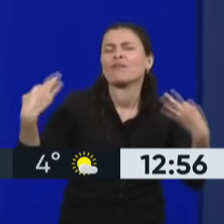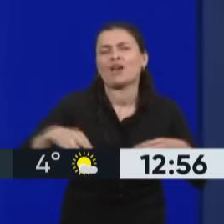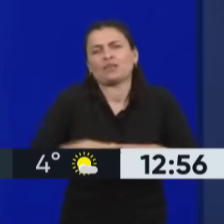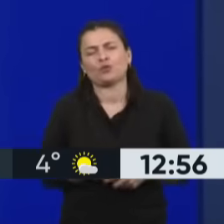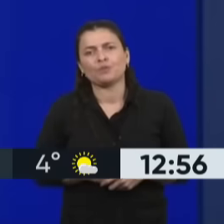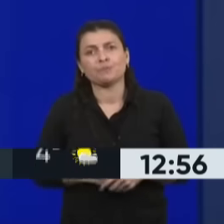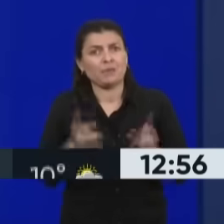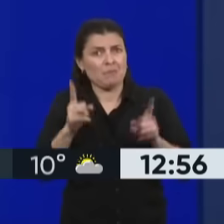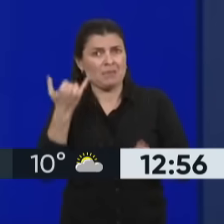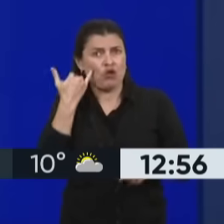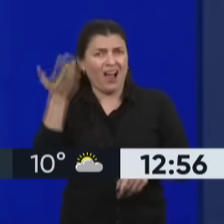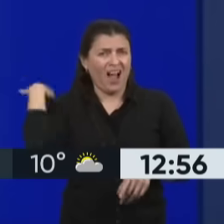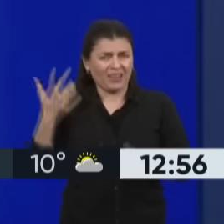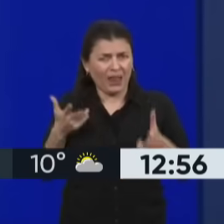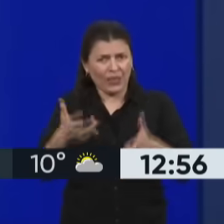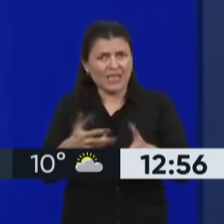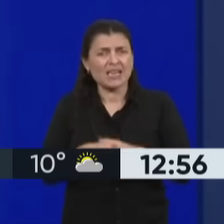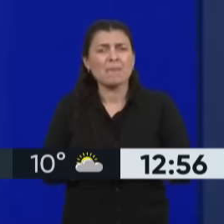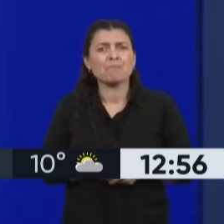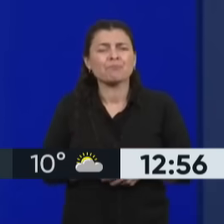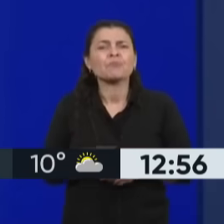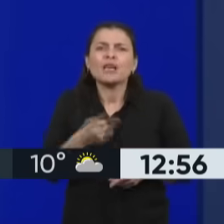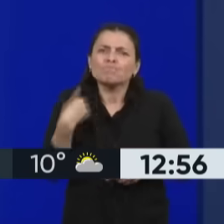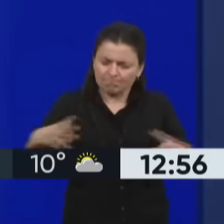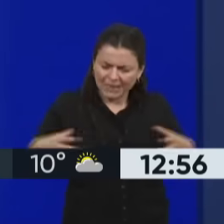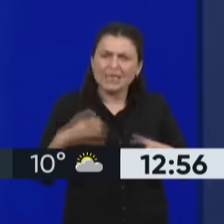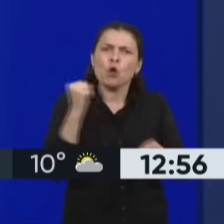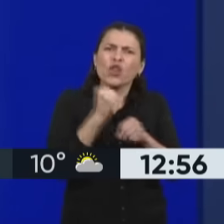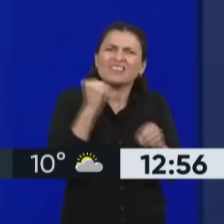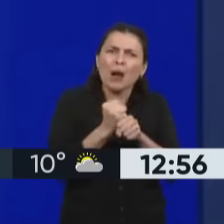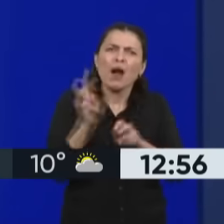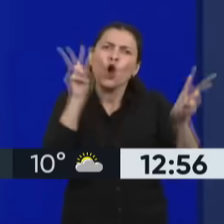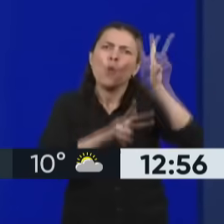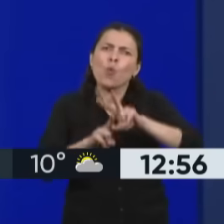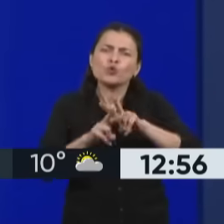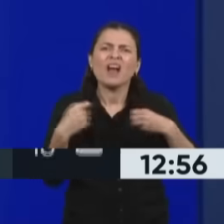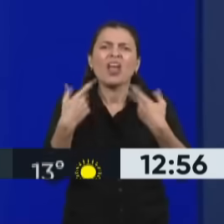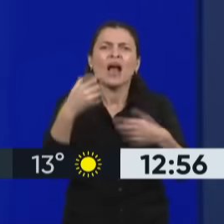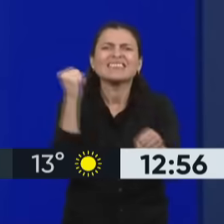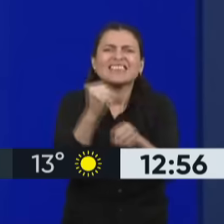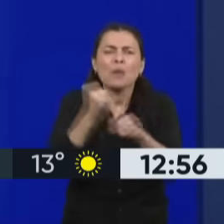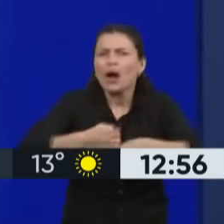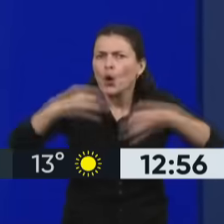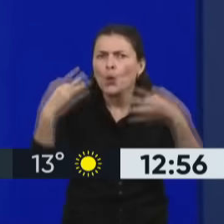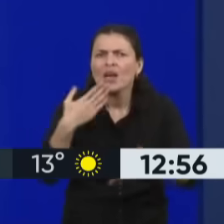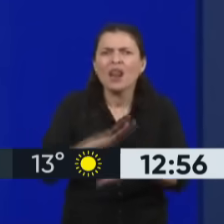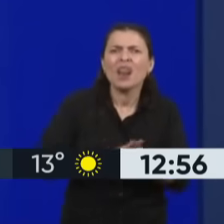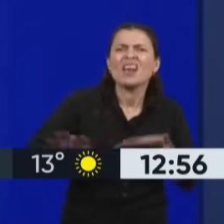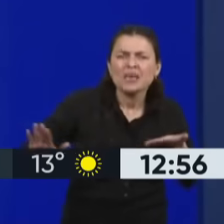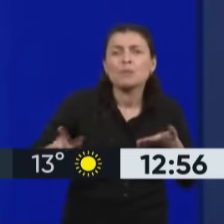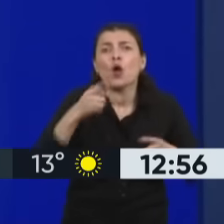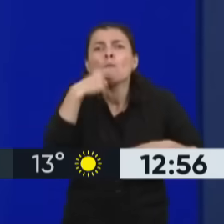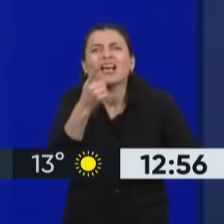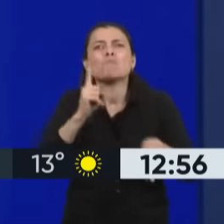en aquel entonces, nuestra intención es hacer las cosas bien en lugar de hacerlas rápidos. Y así fue. Tomo, por ejemplo, el